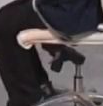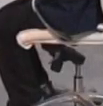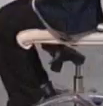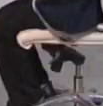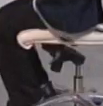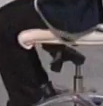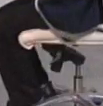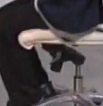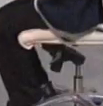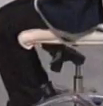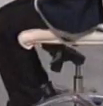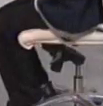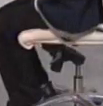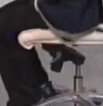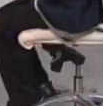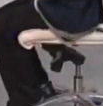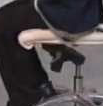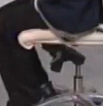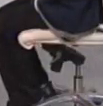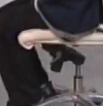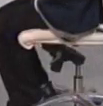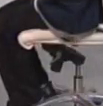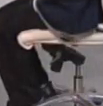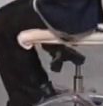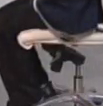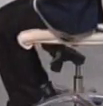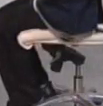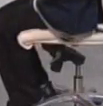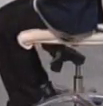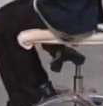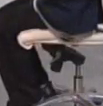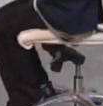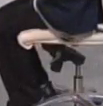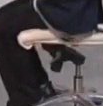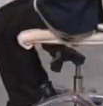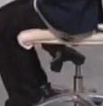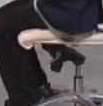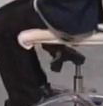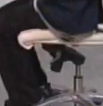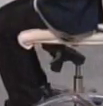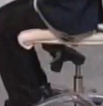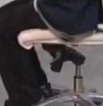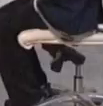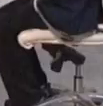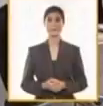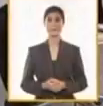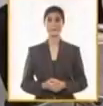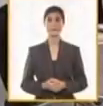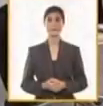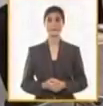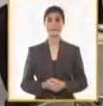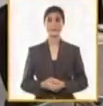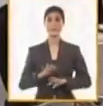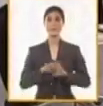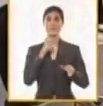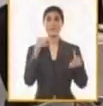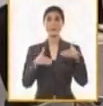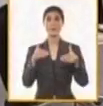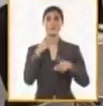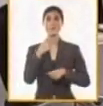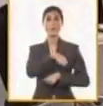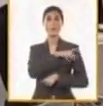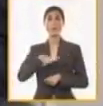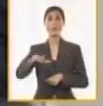fíjate, quisiera acotar algo que dijo el presidente, ahondar un poco más, ¿no?, en el tema de la participación. Si hay algo que se observó